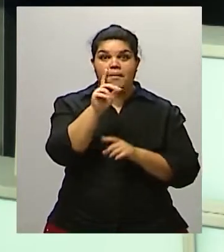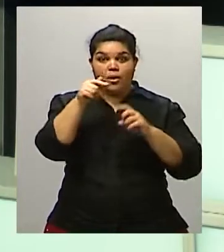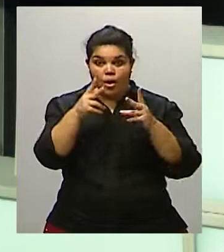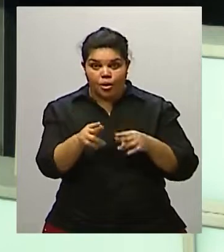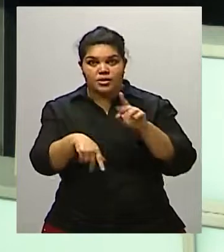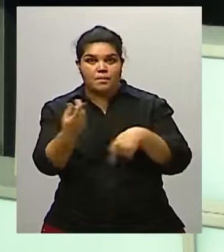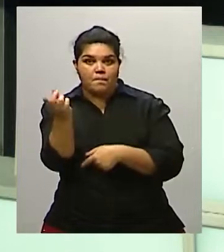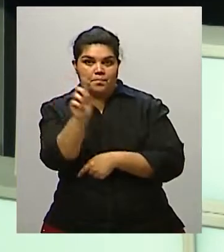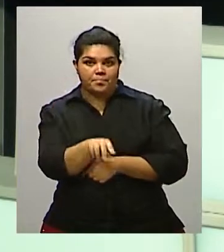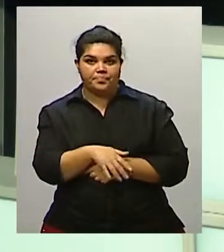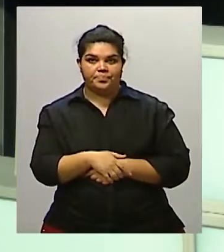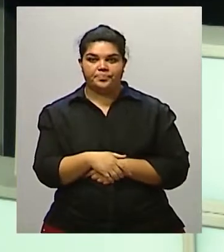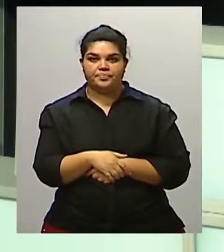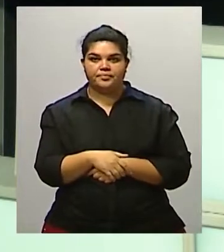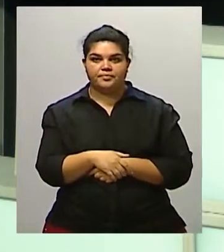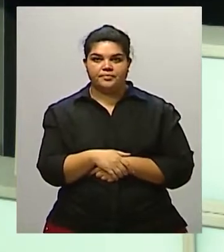regresamos.